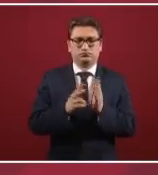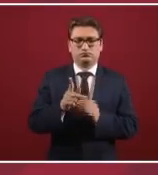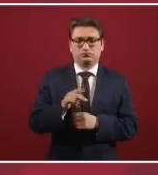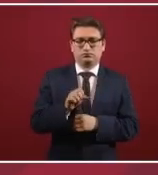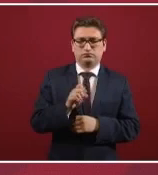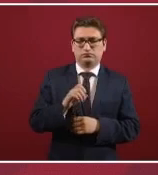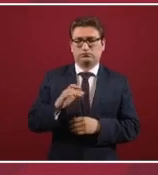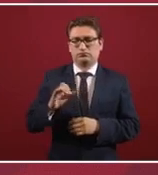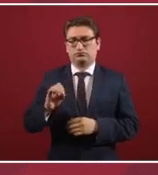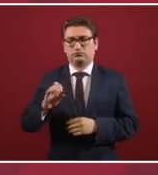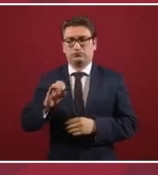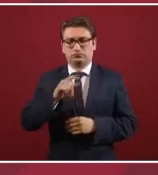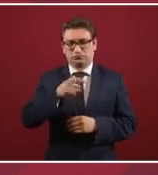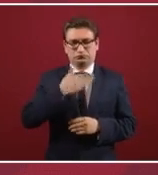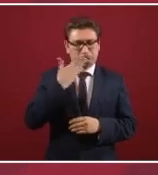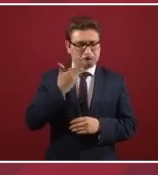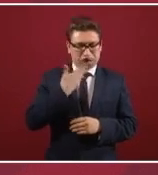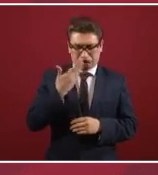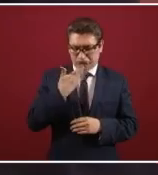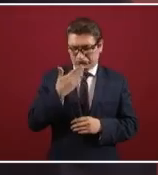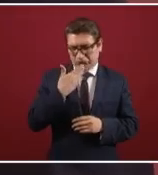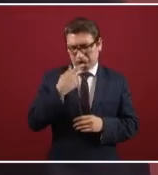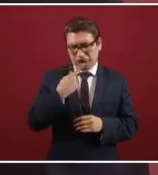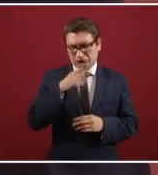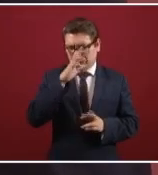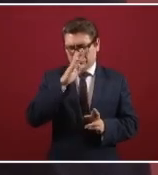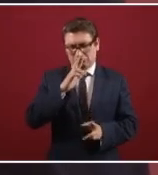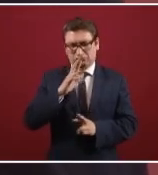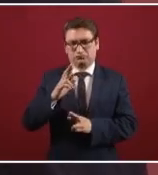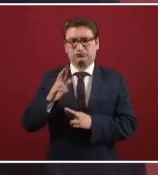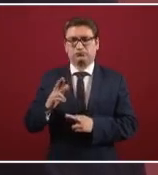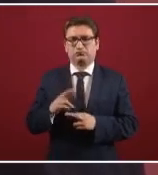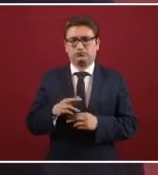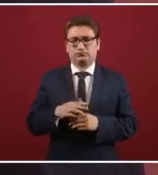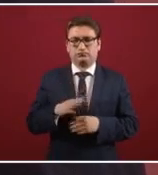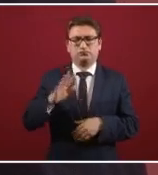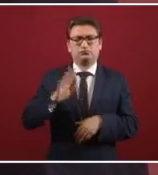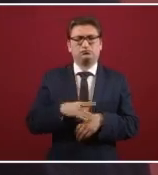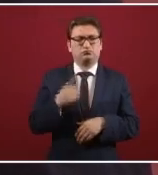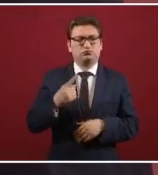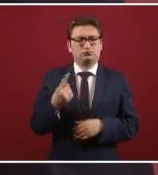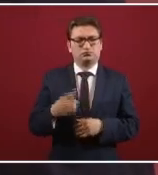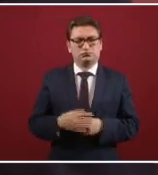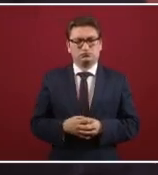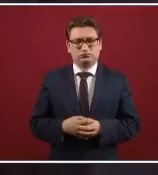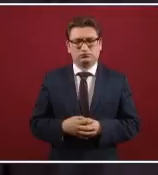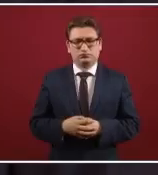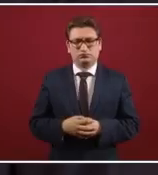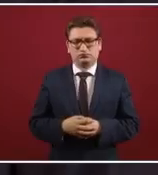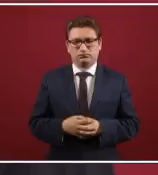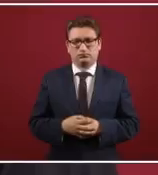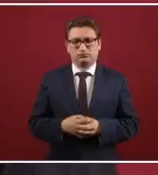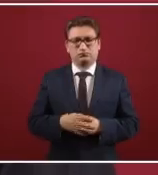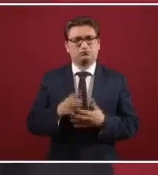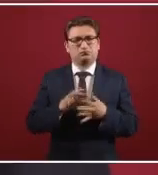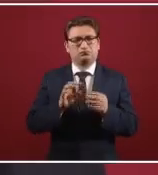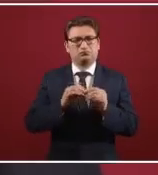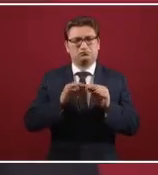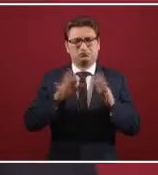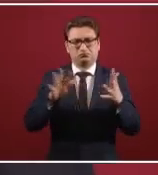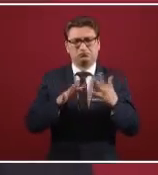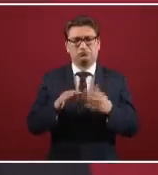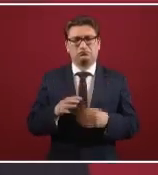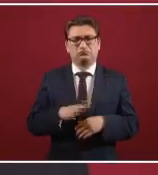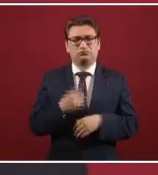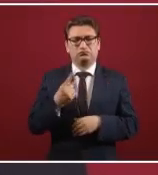revista conservadora con todo respeto y porque conservadora también para aclarar